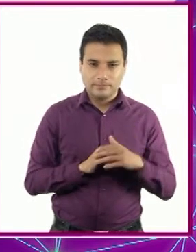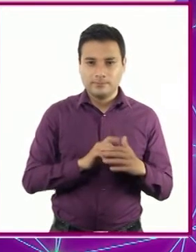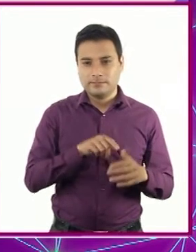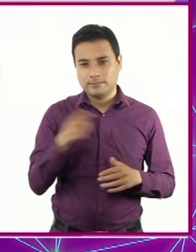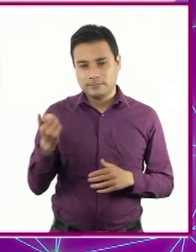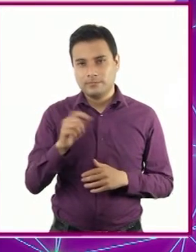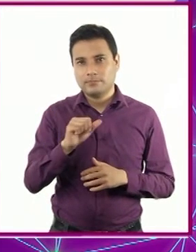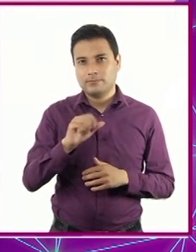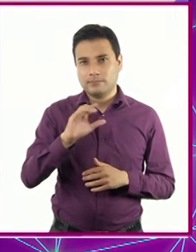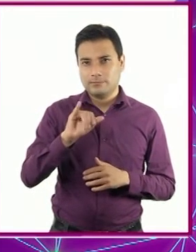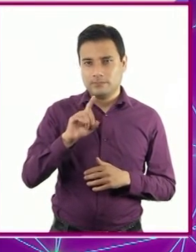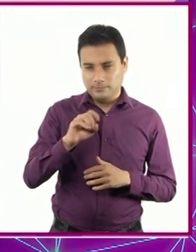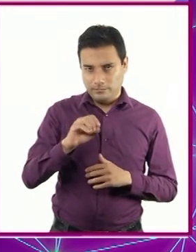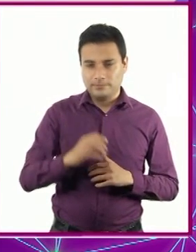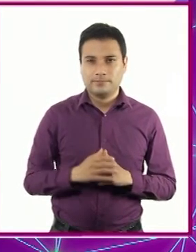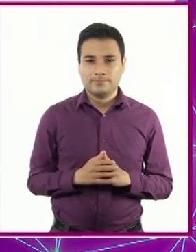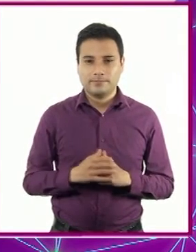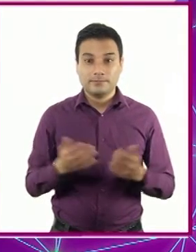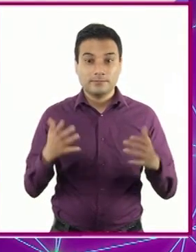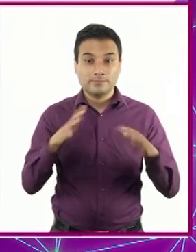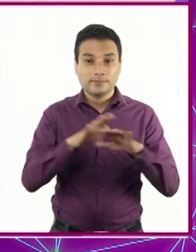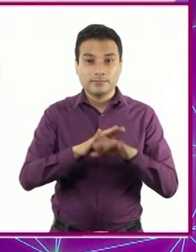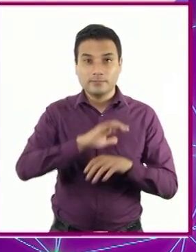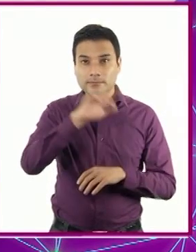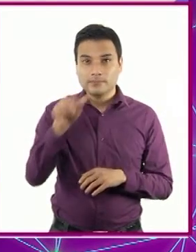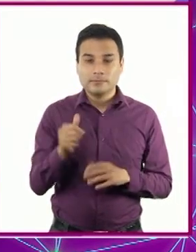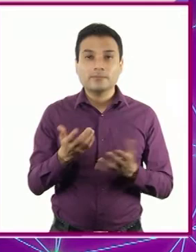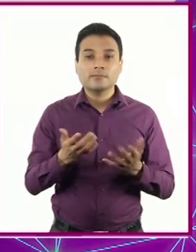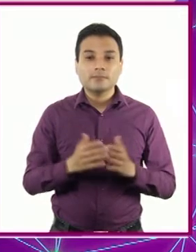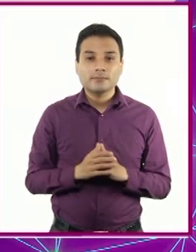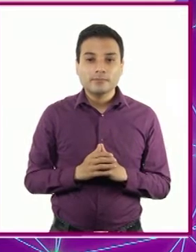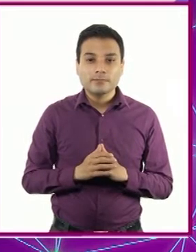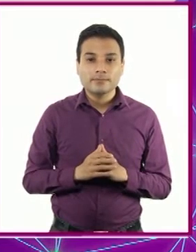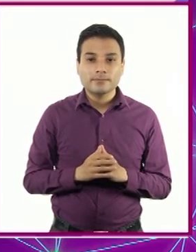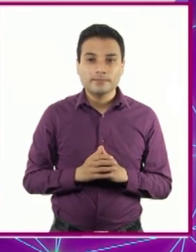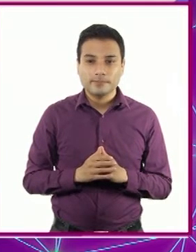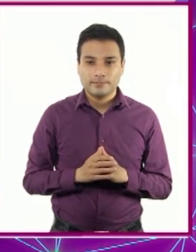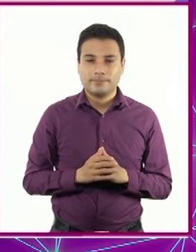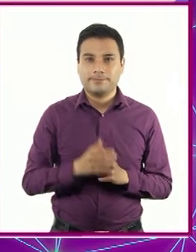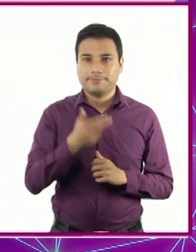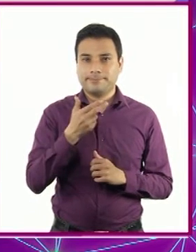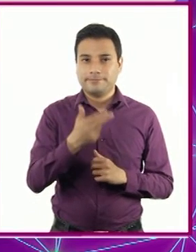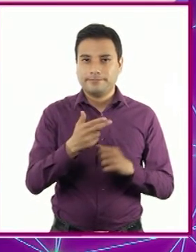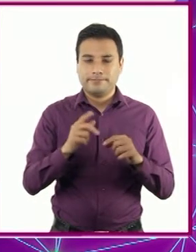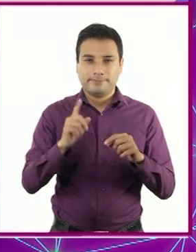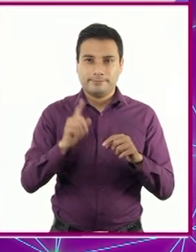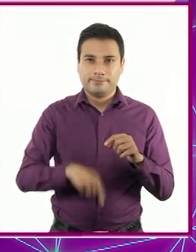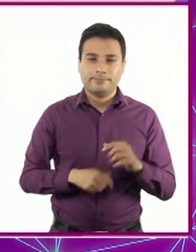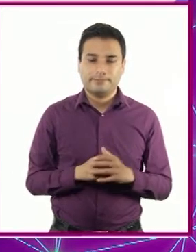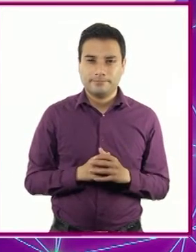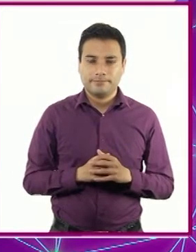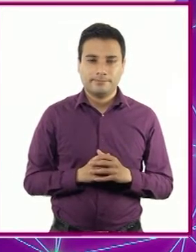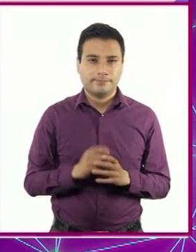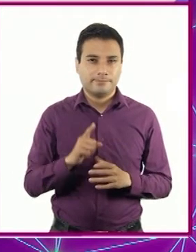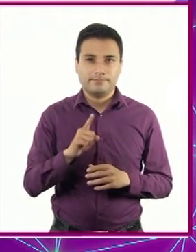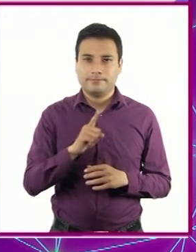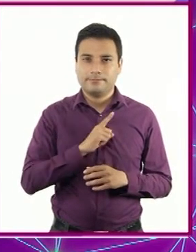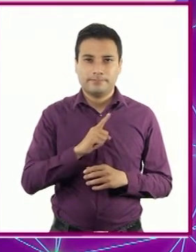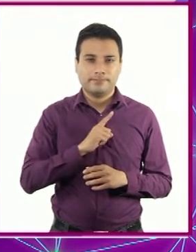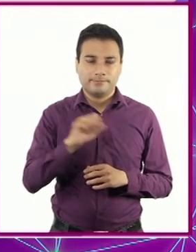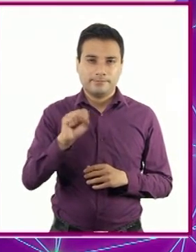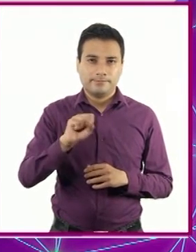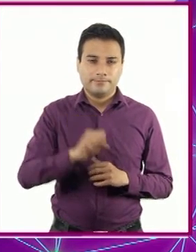el ácido. Lo que pasará es que el aluminio del hidróxido desplaza el hidrógeno del ácido, quedando como productos una